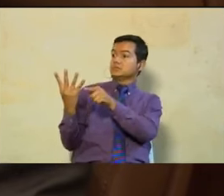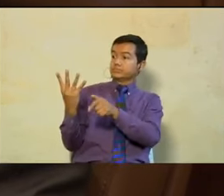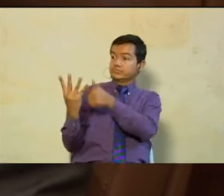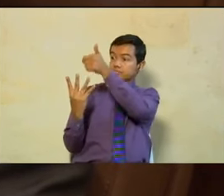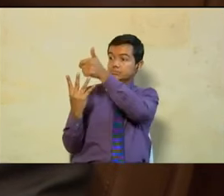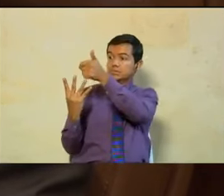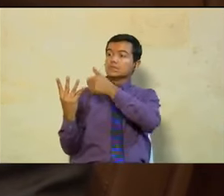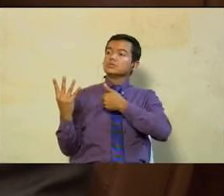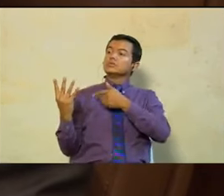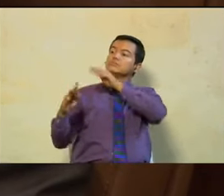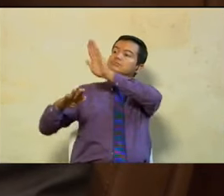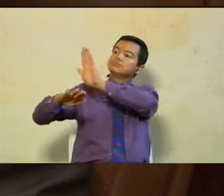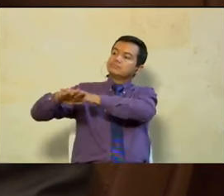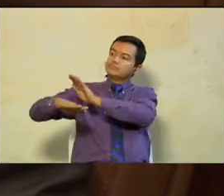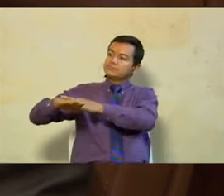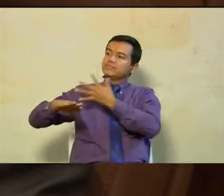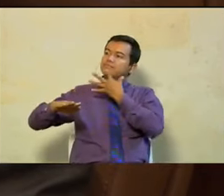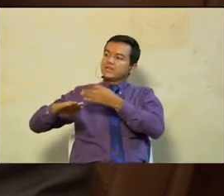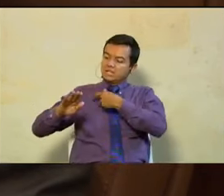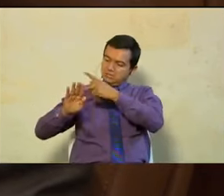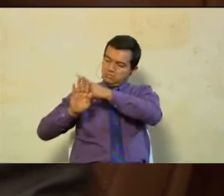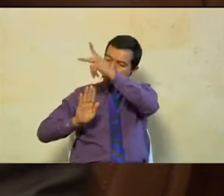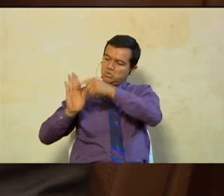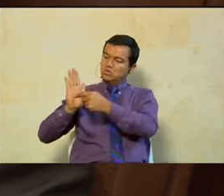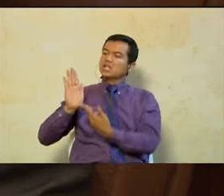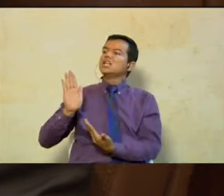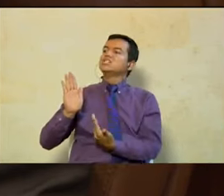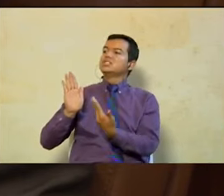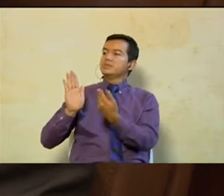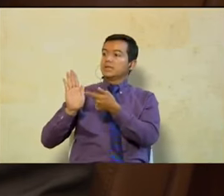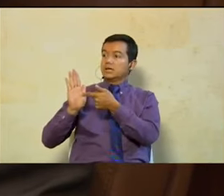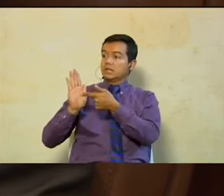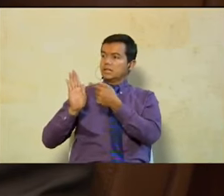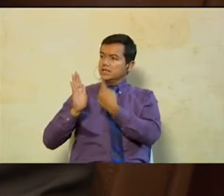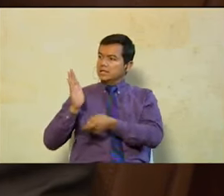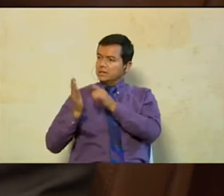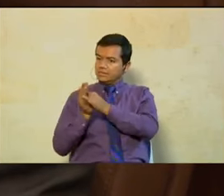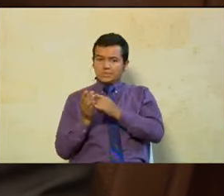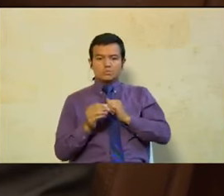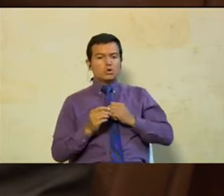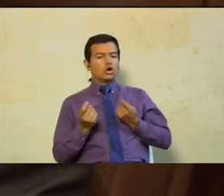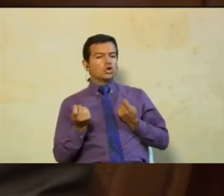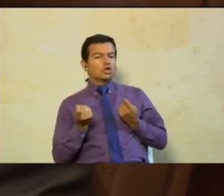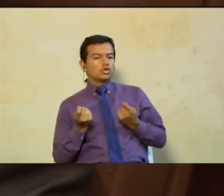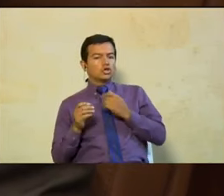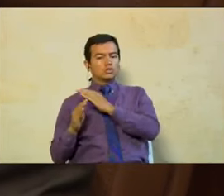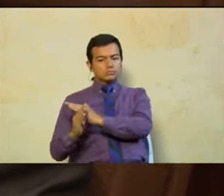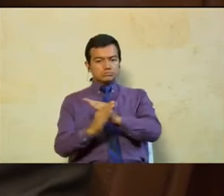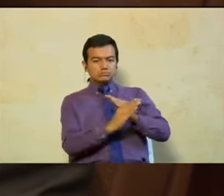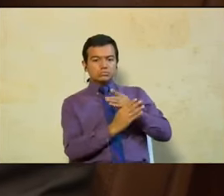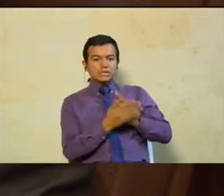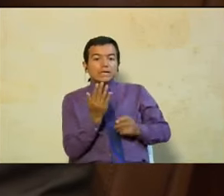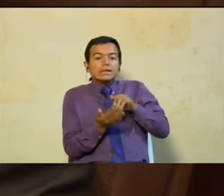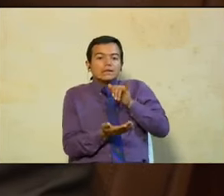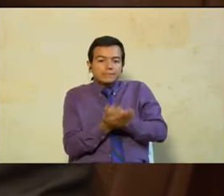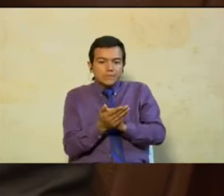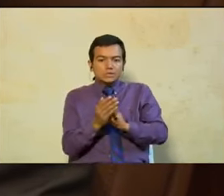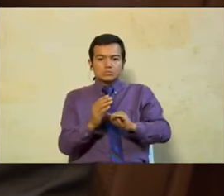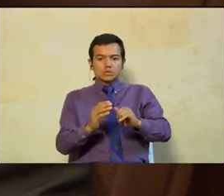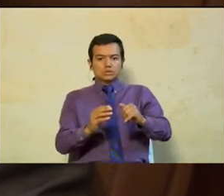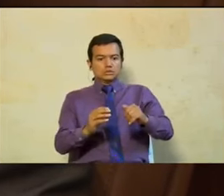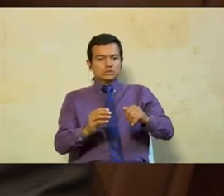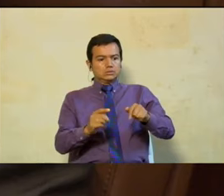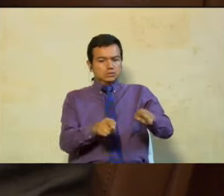proyecto bueno porque le está poniendo controles y está aquí de por medio una cantidad de